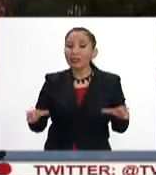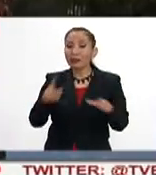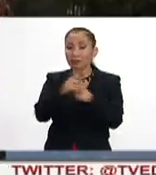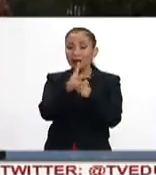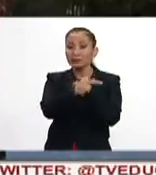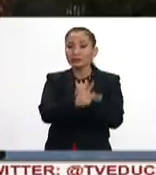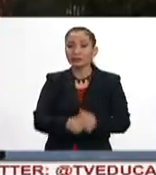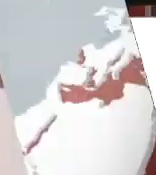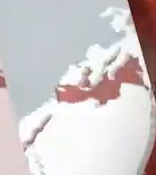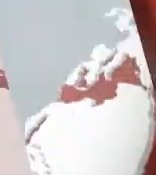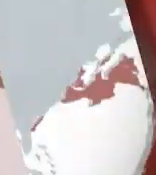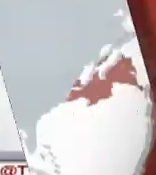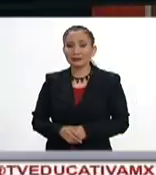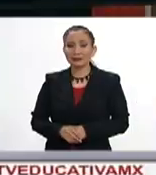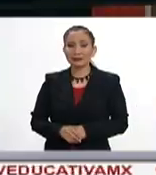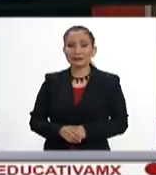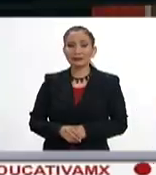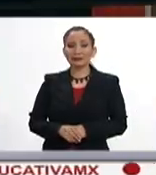nacional.